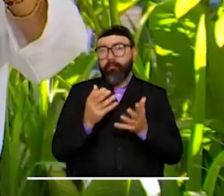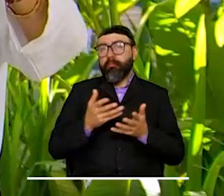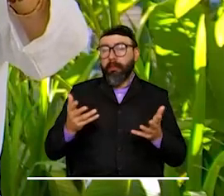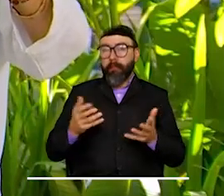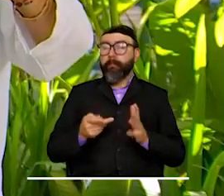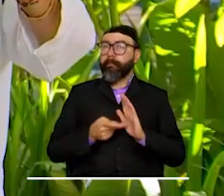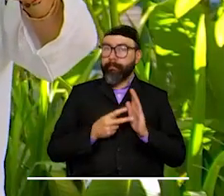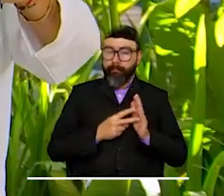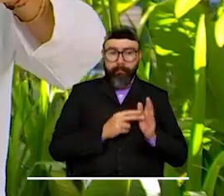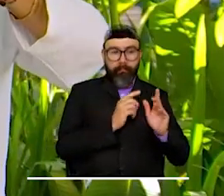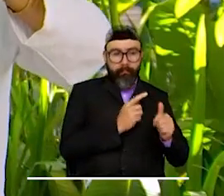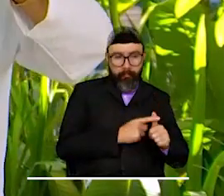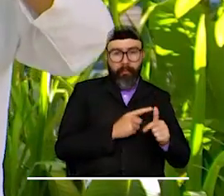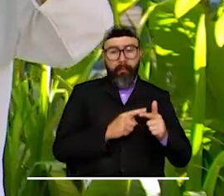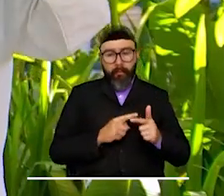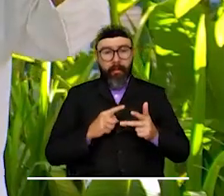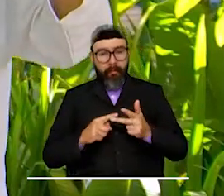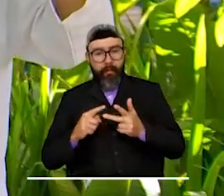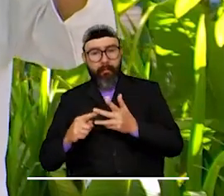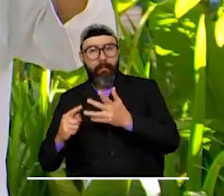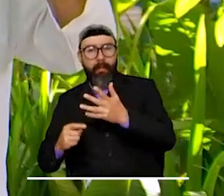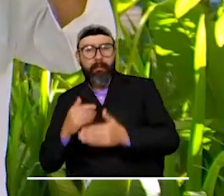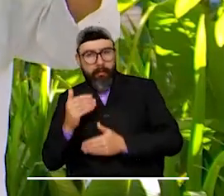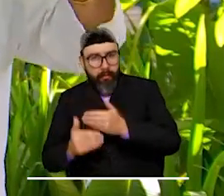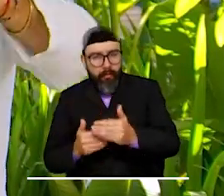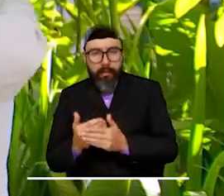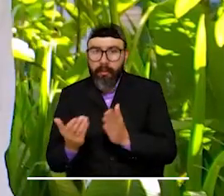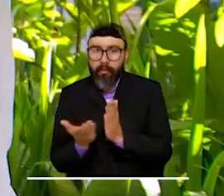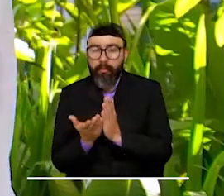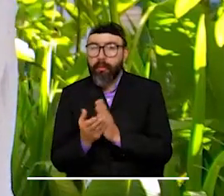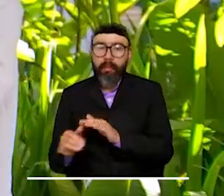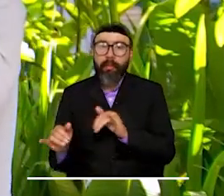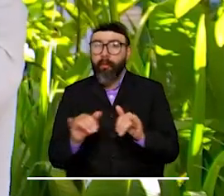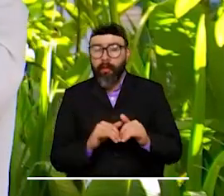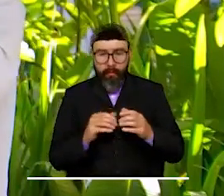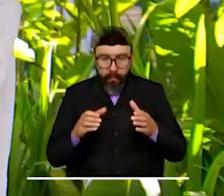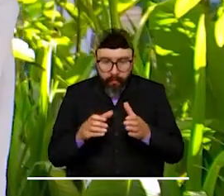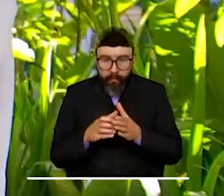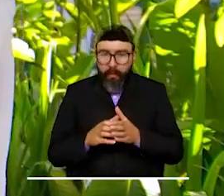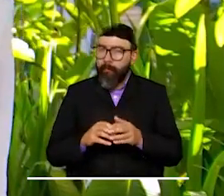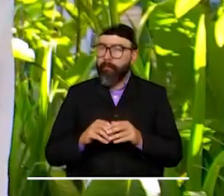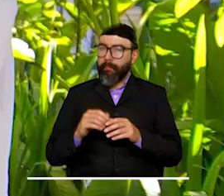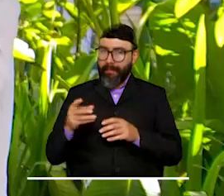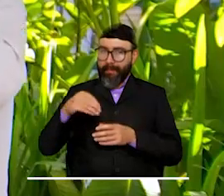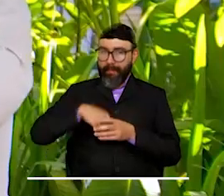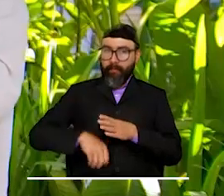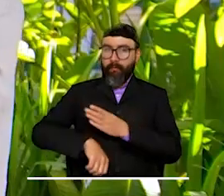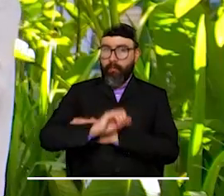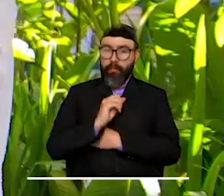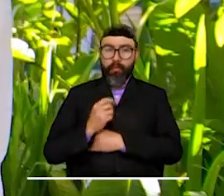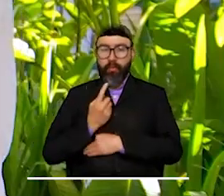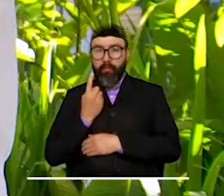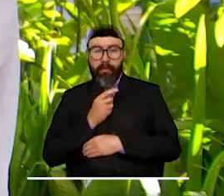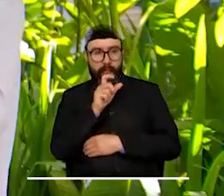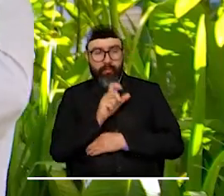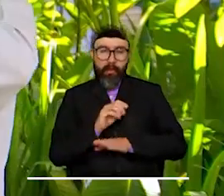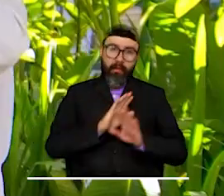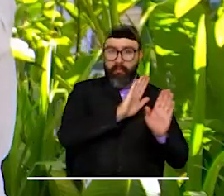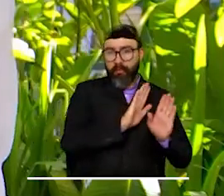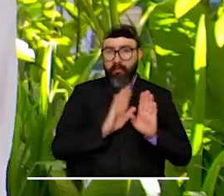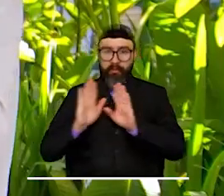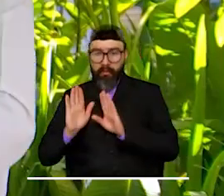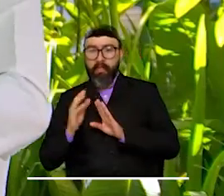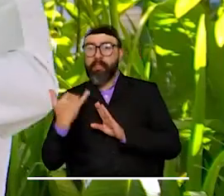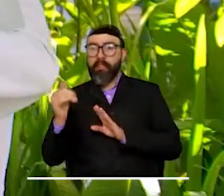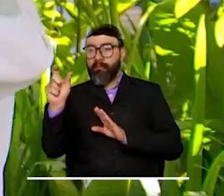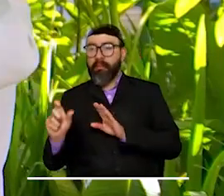escala. Sigue el estudio como un equipo de fútbol, es que no es únicamente el arquero y el defensa, no, necesita